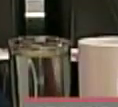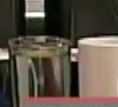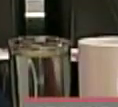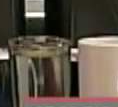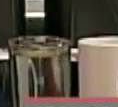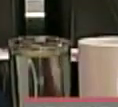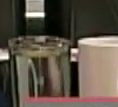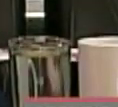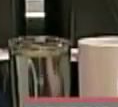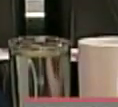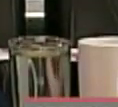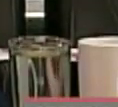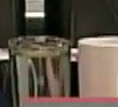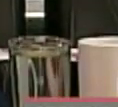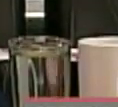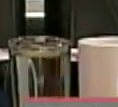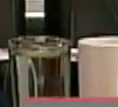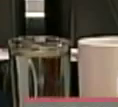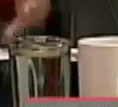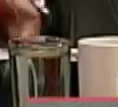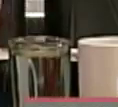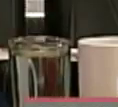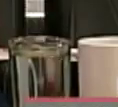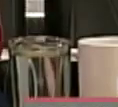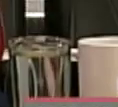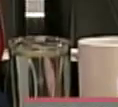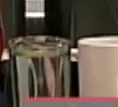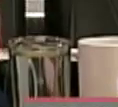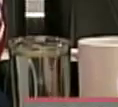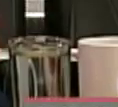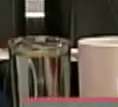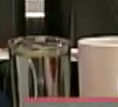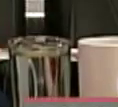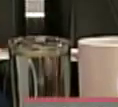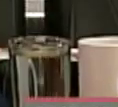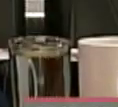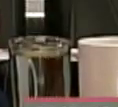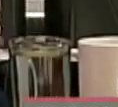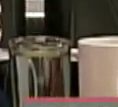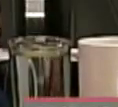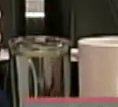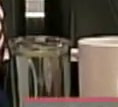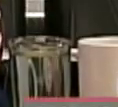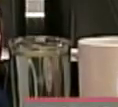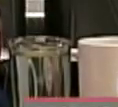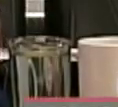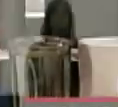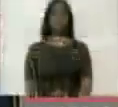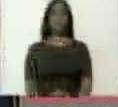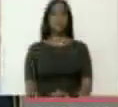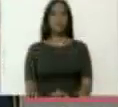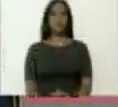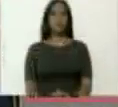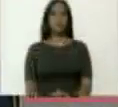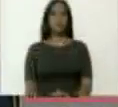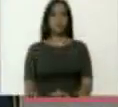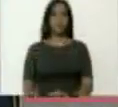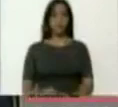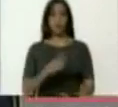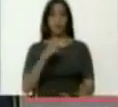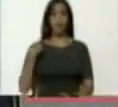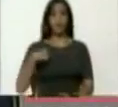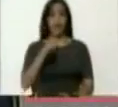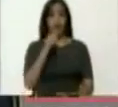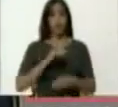los ríos a secarse, ¿verdad? A erosionarse la tierra y en un momento determinado no vamos a tener agua. Y por eso Chávez siempre